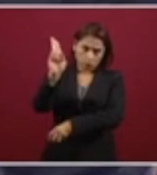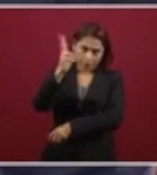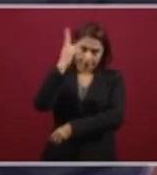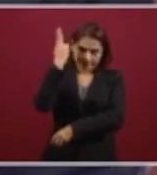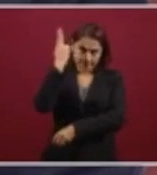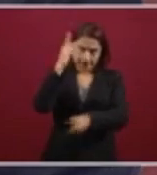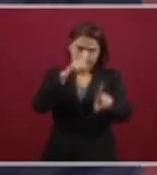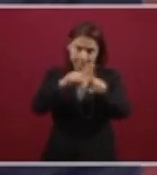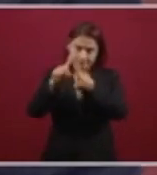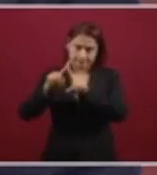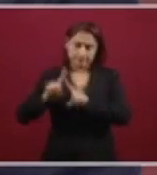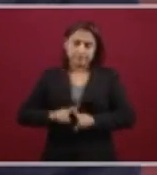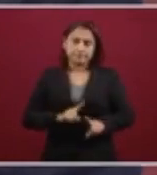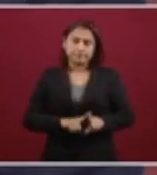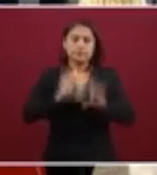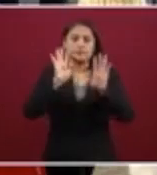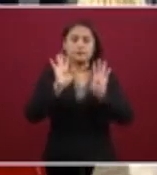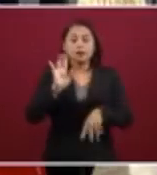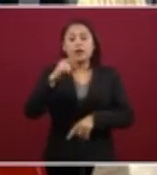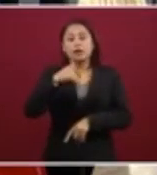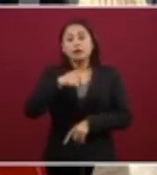que sería muy conveniente